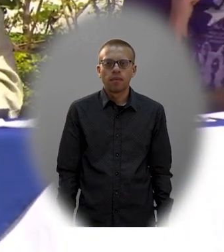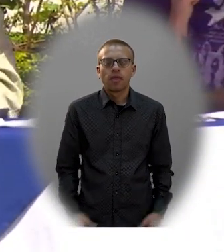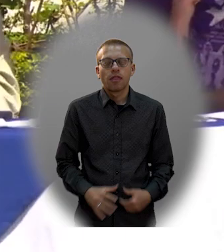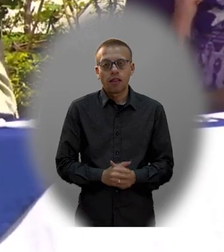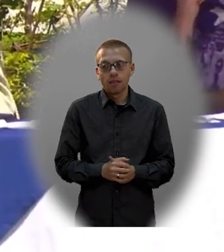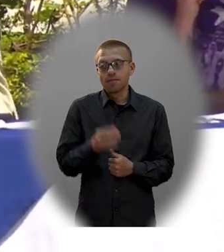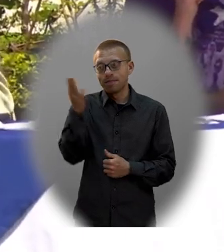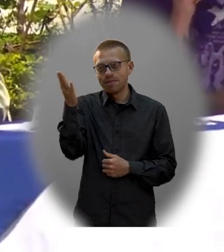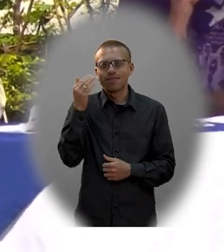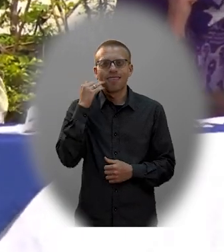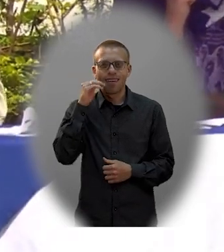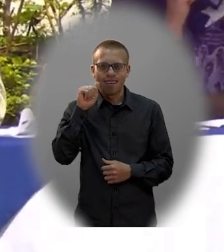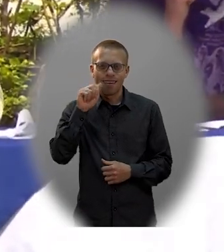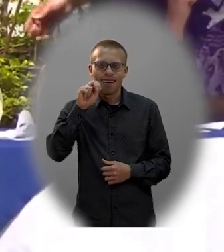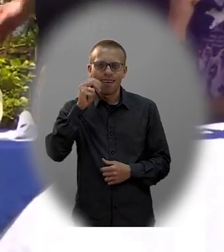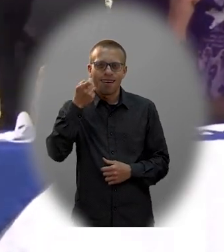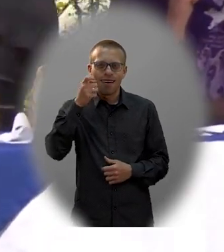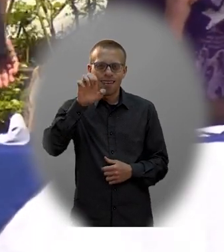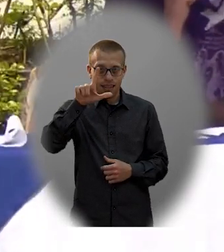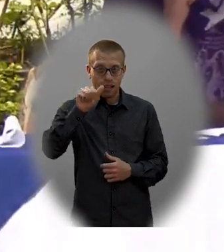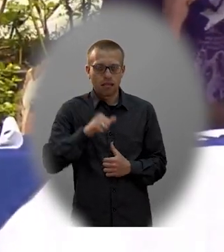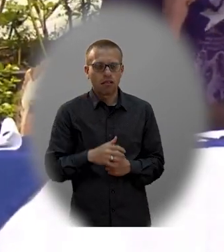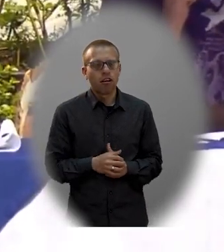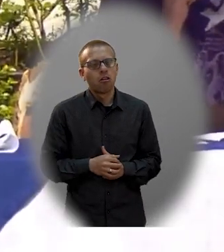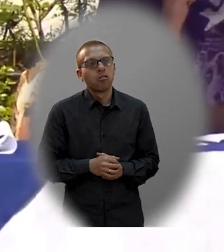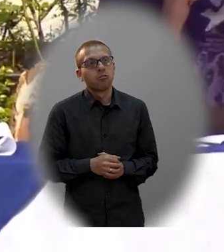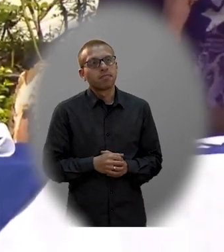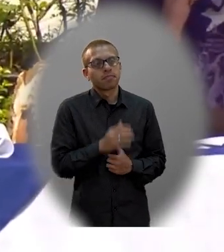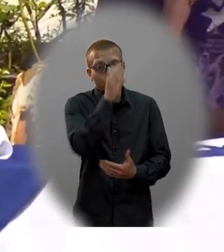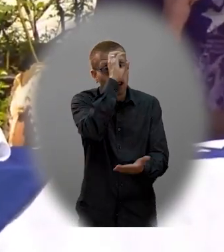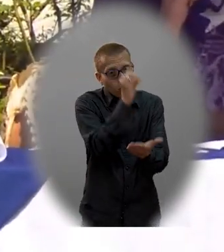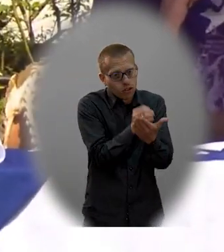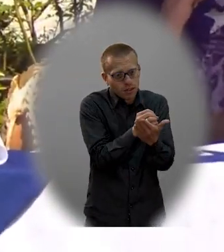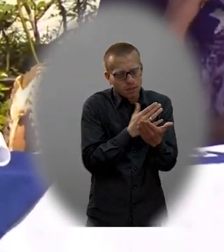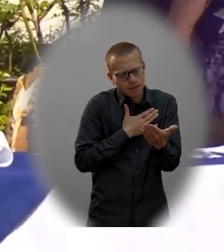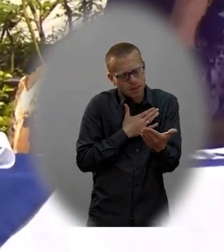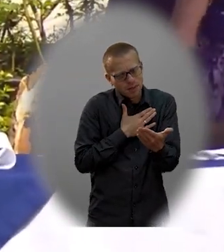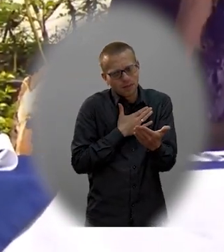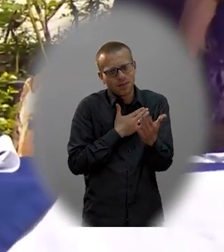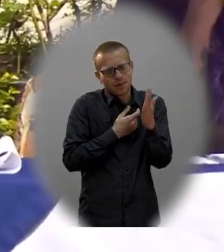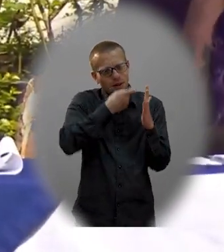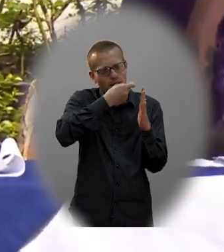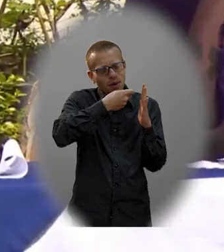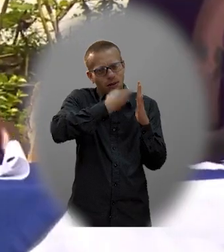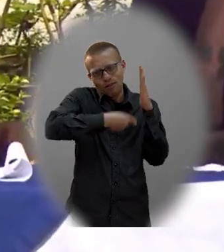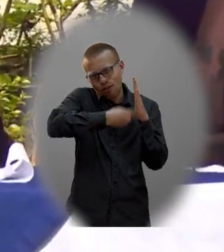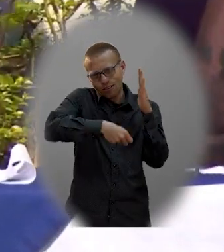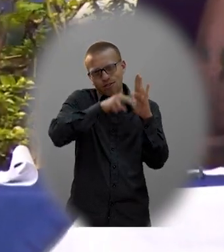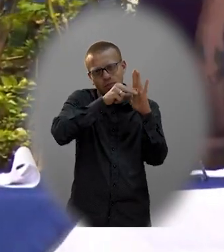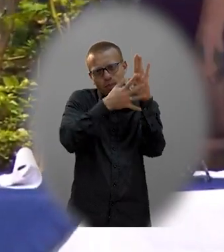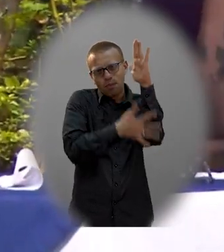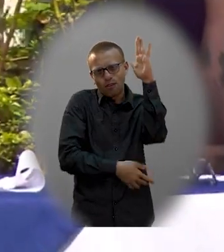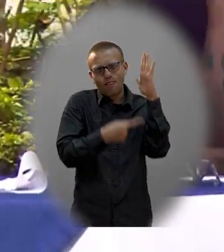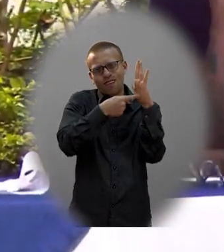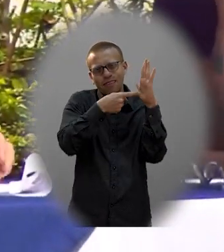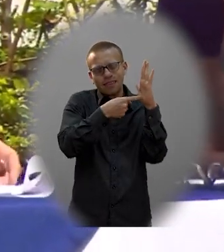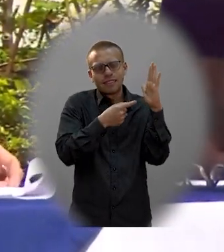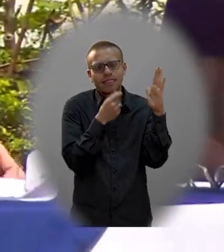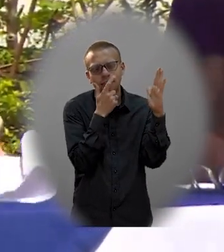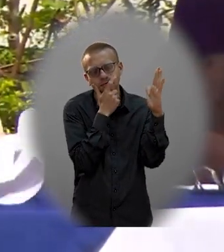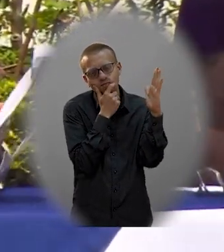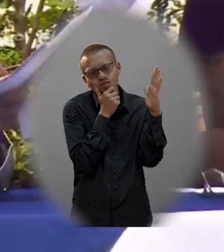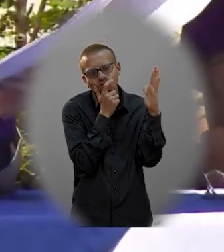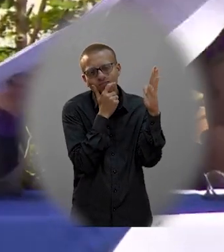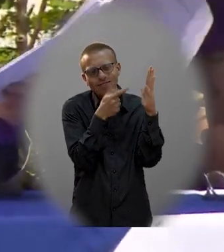observaciones sobre el protocolo. Creo que en mi primera respuesta algo decía, pero lo primero que quisiera señalar es